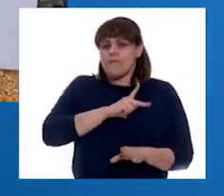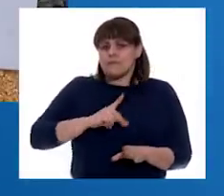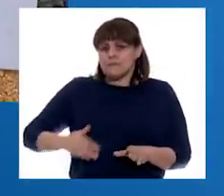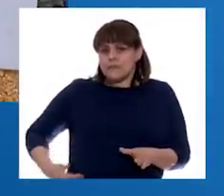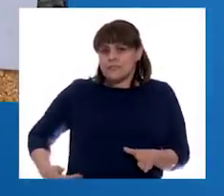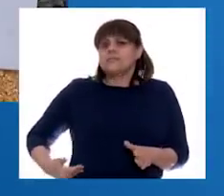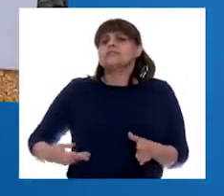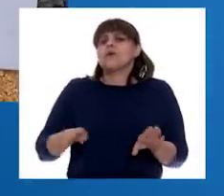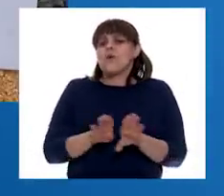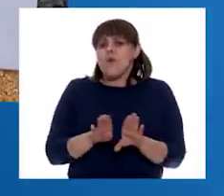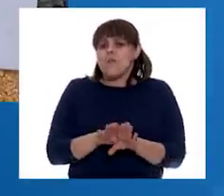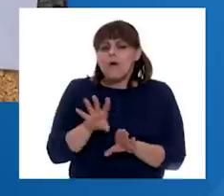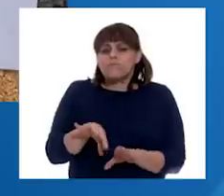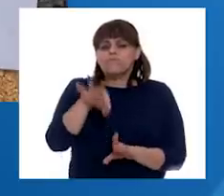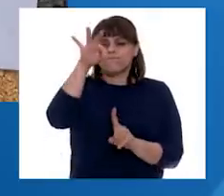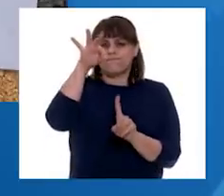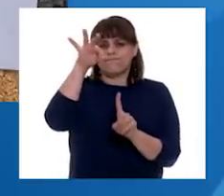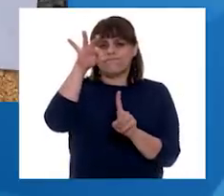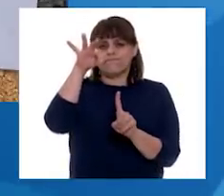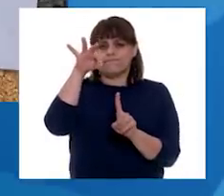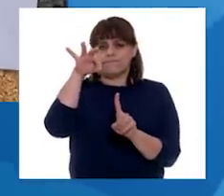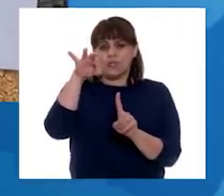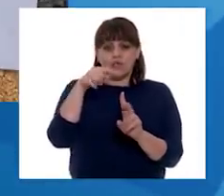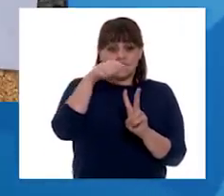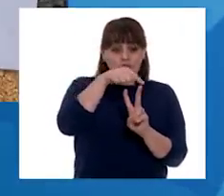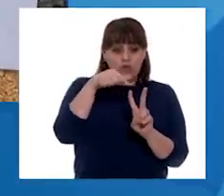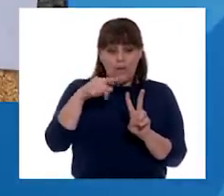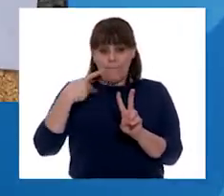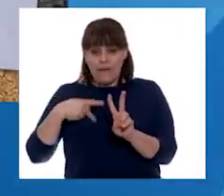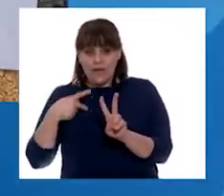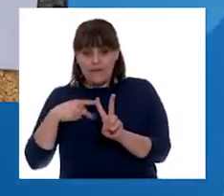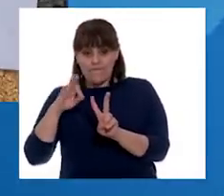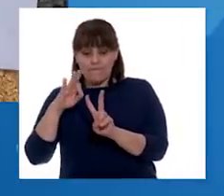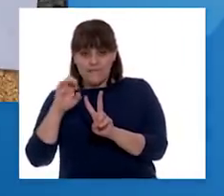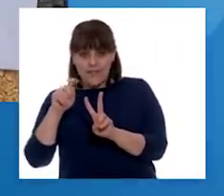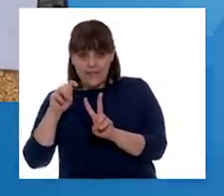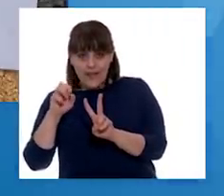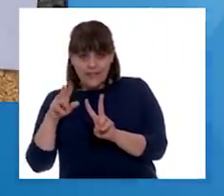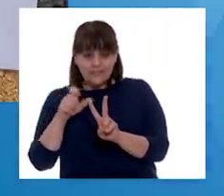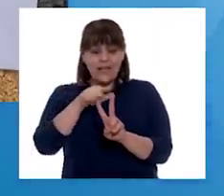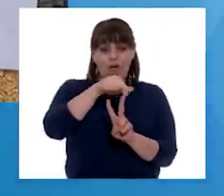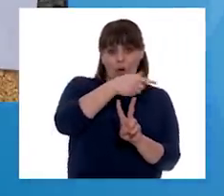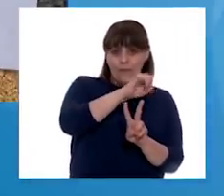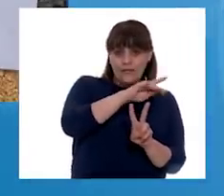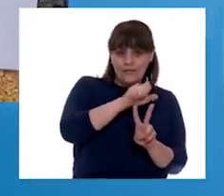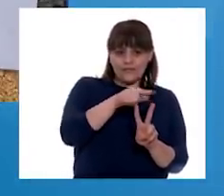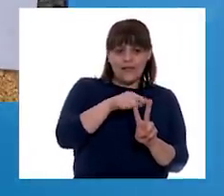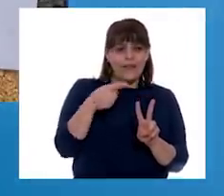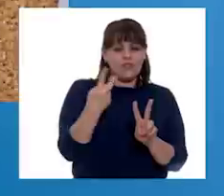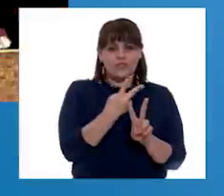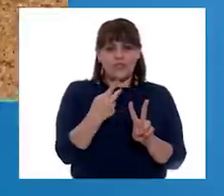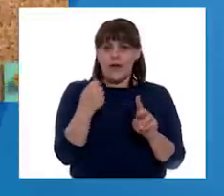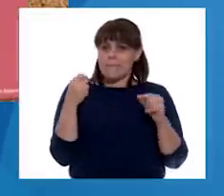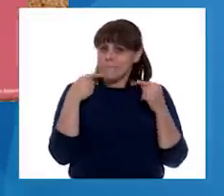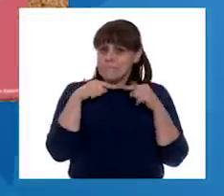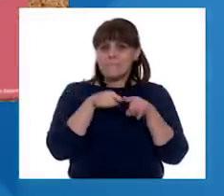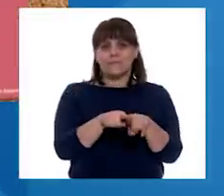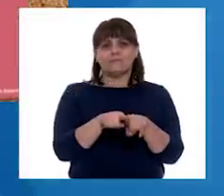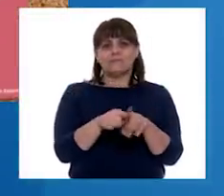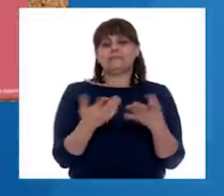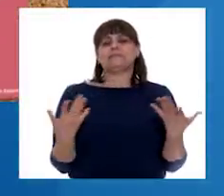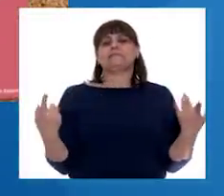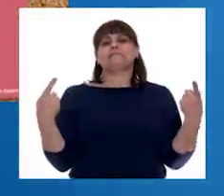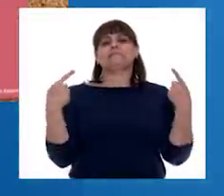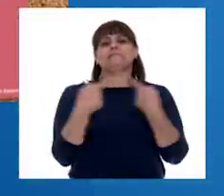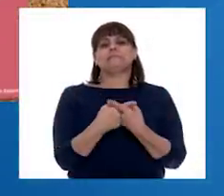federalista y a un centralista gobernando al mismo tiempo. El resultado, Llamados a las armas. suceden las